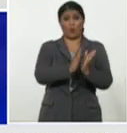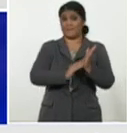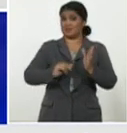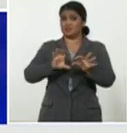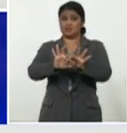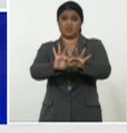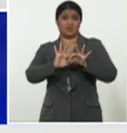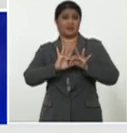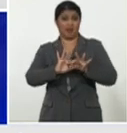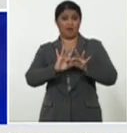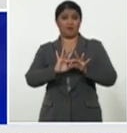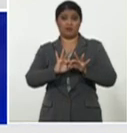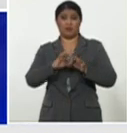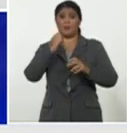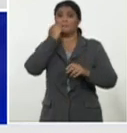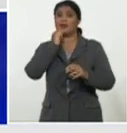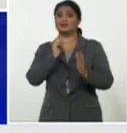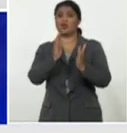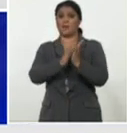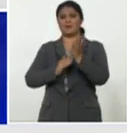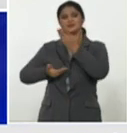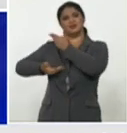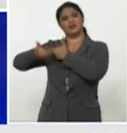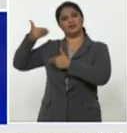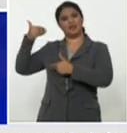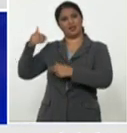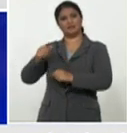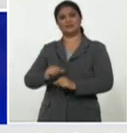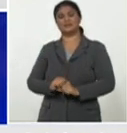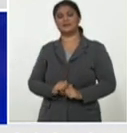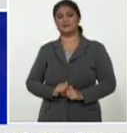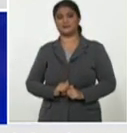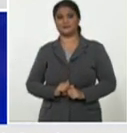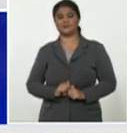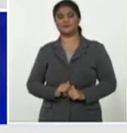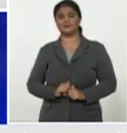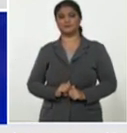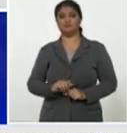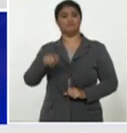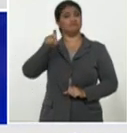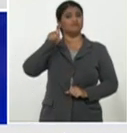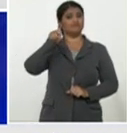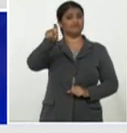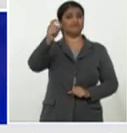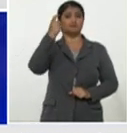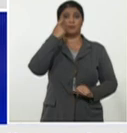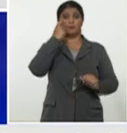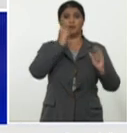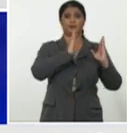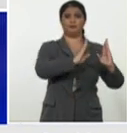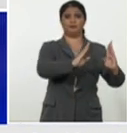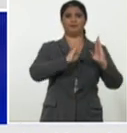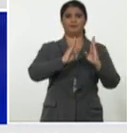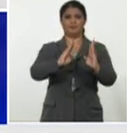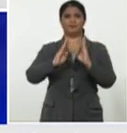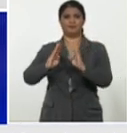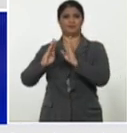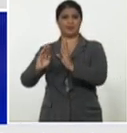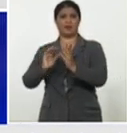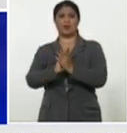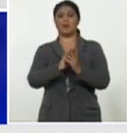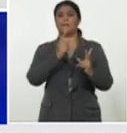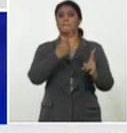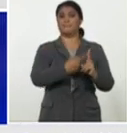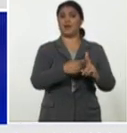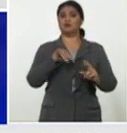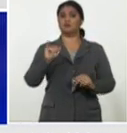anteriores. Ahí, como ustedes pueden ver, mayo con 68, abril, que fue la